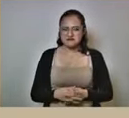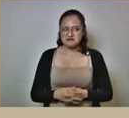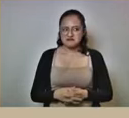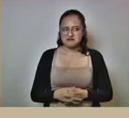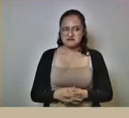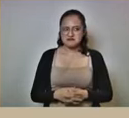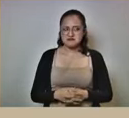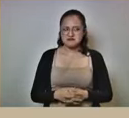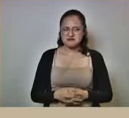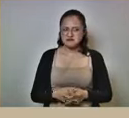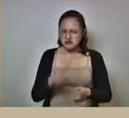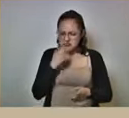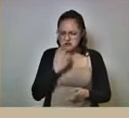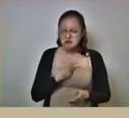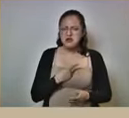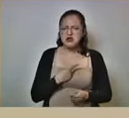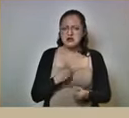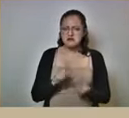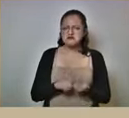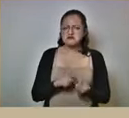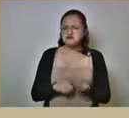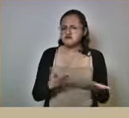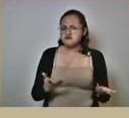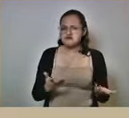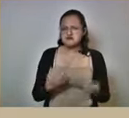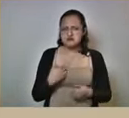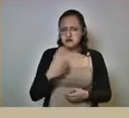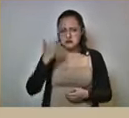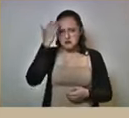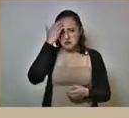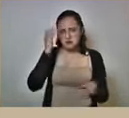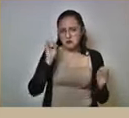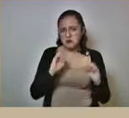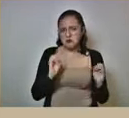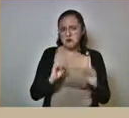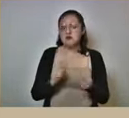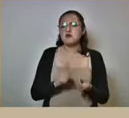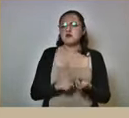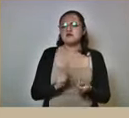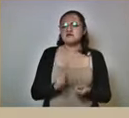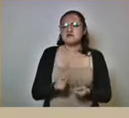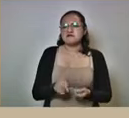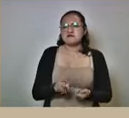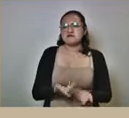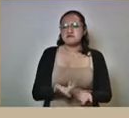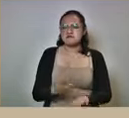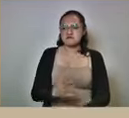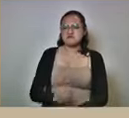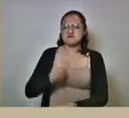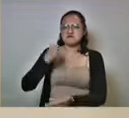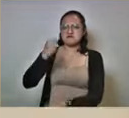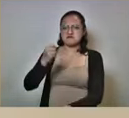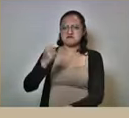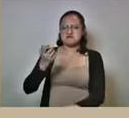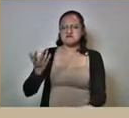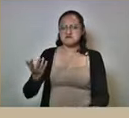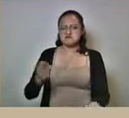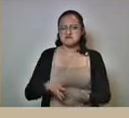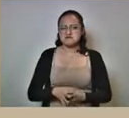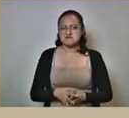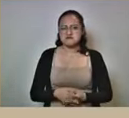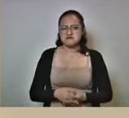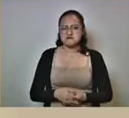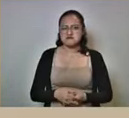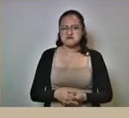dame datos, ¿no? Yo no conozco en qué consisten las despensas que